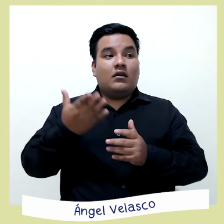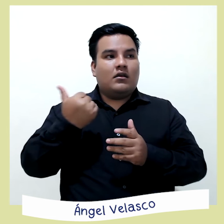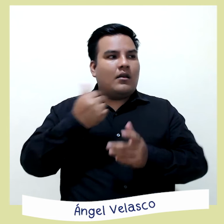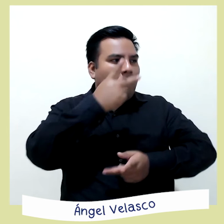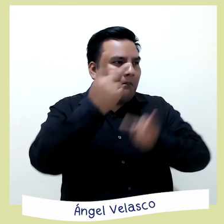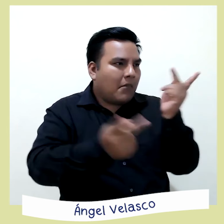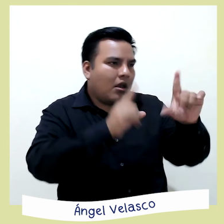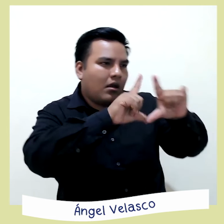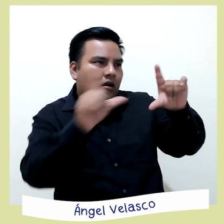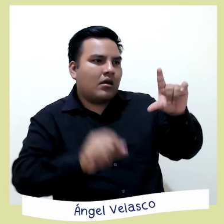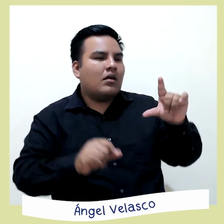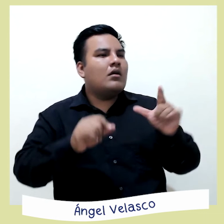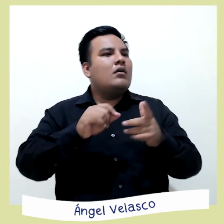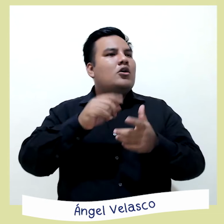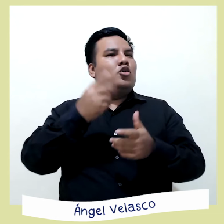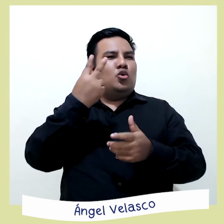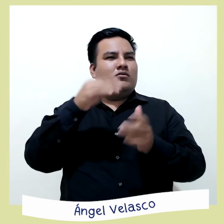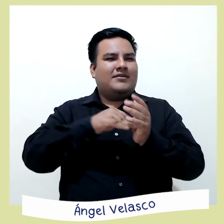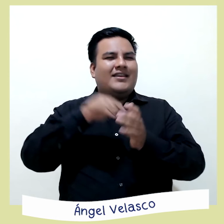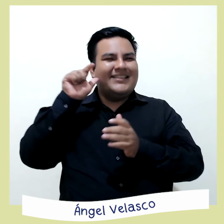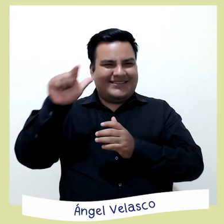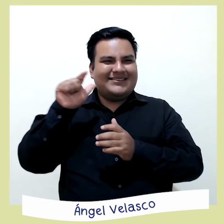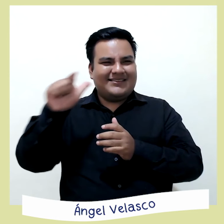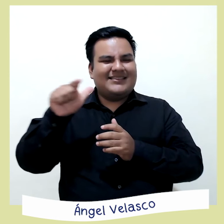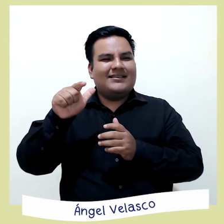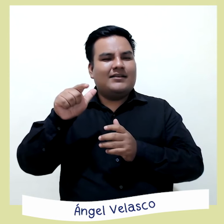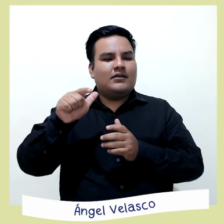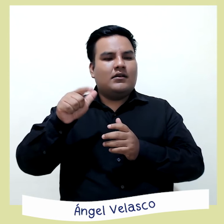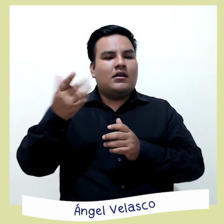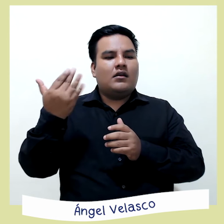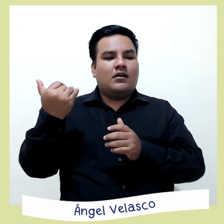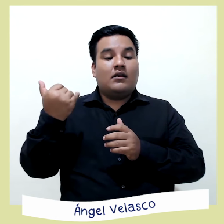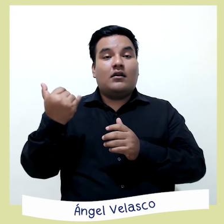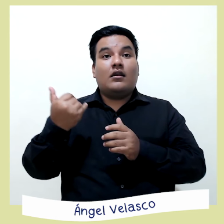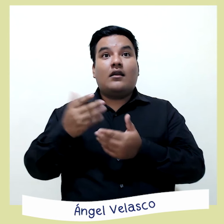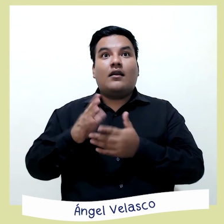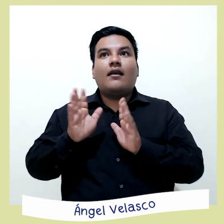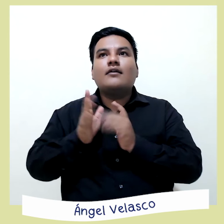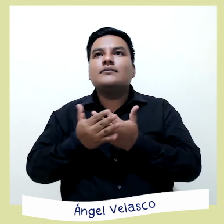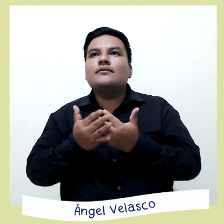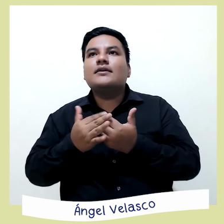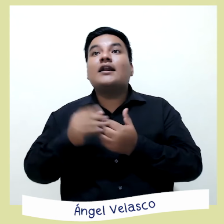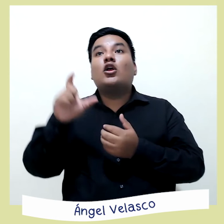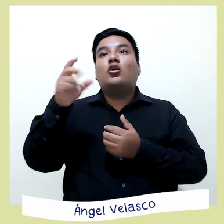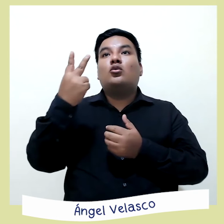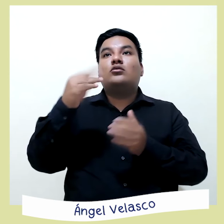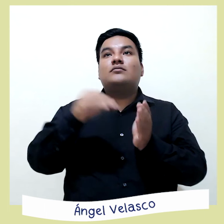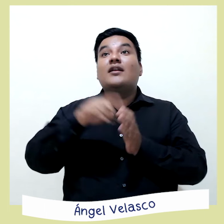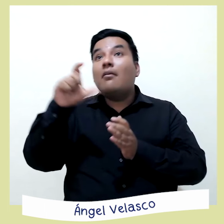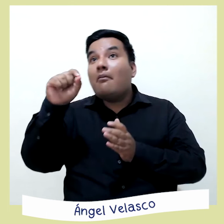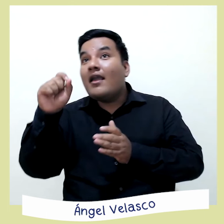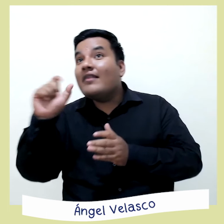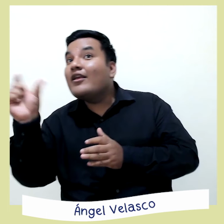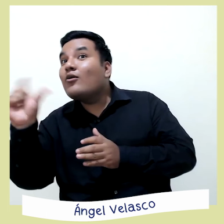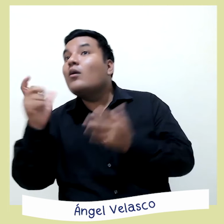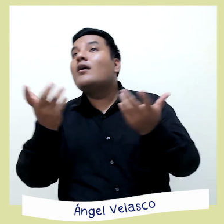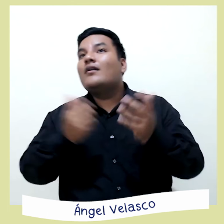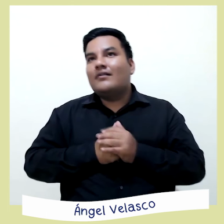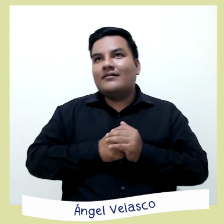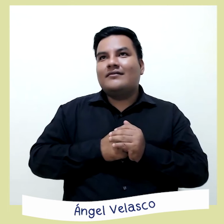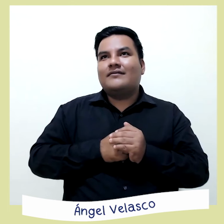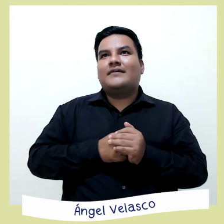antes, todavía reforzando lo que acabamos de escuchar, hacer referencia a la encuesta nacional sobre discriminación del